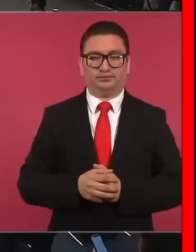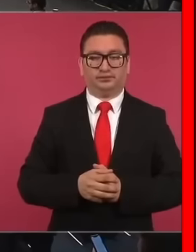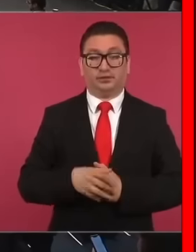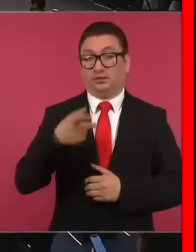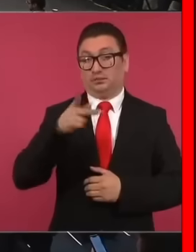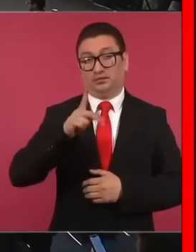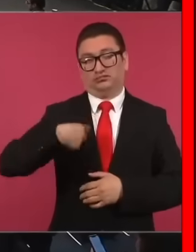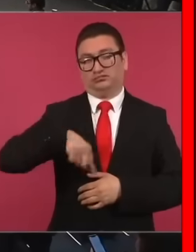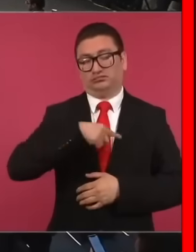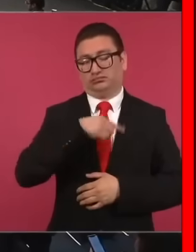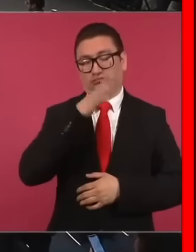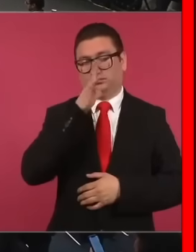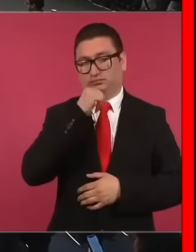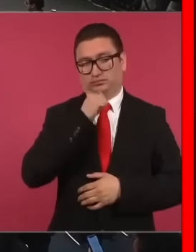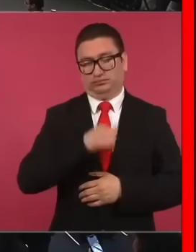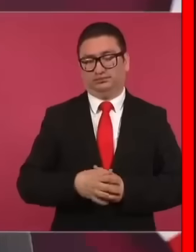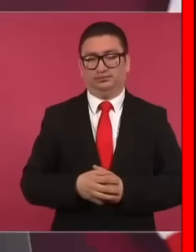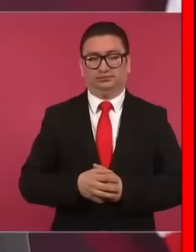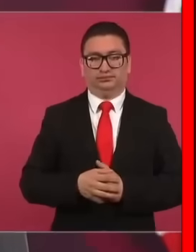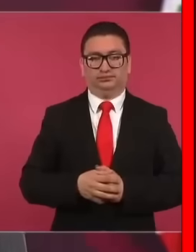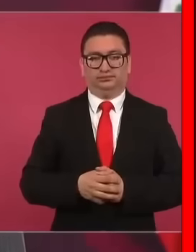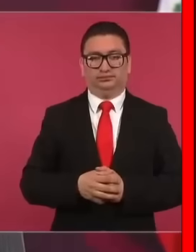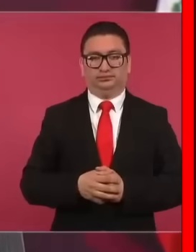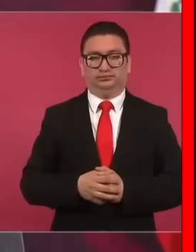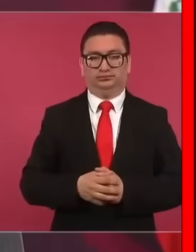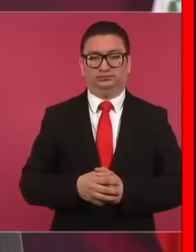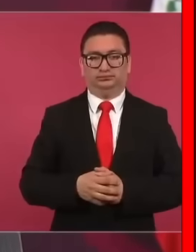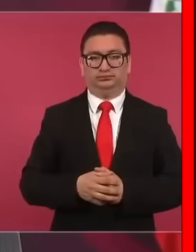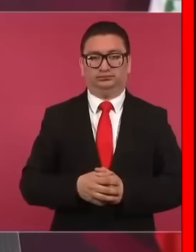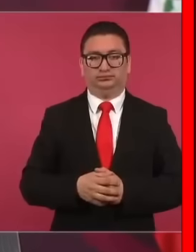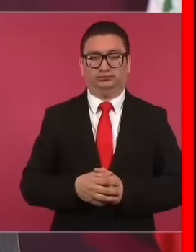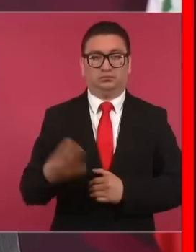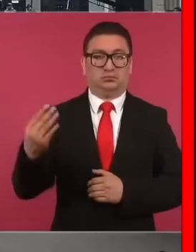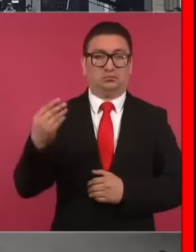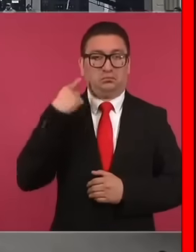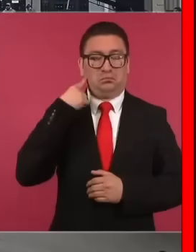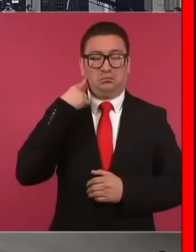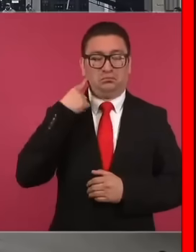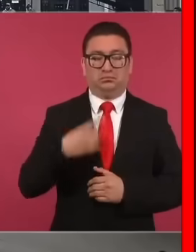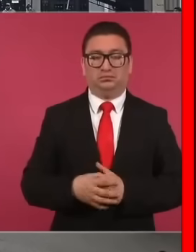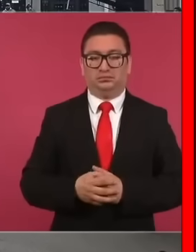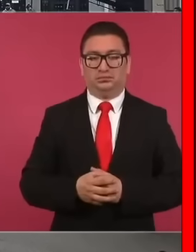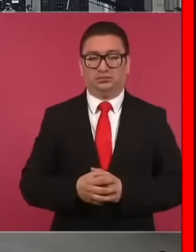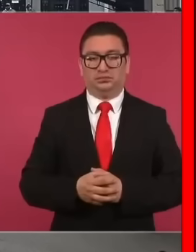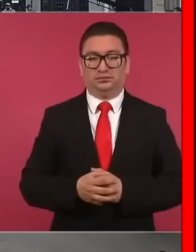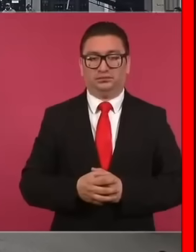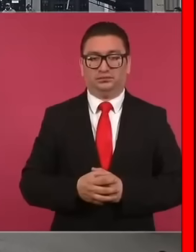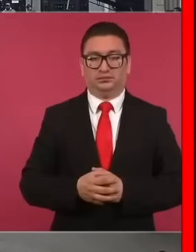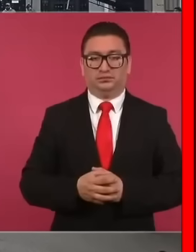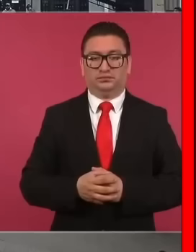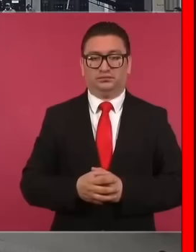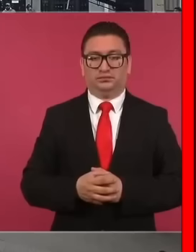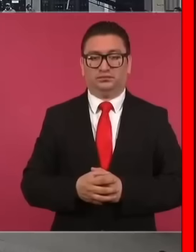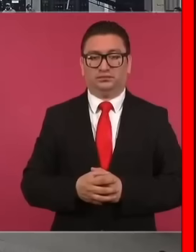Pero nosotros no podemos. ¿México lleva algún mensaje de paz? Porque hoy se está en Nueva Delhi y ya sería el último